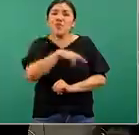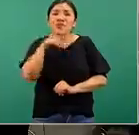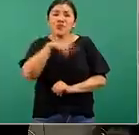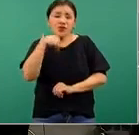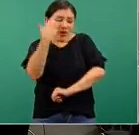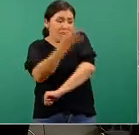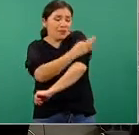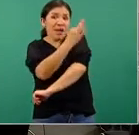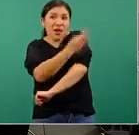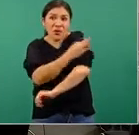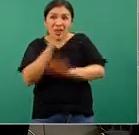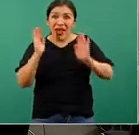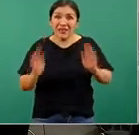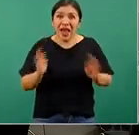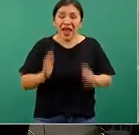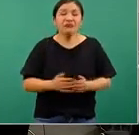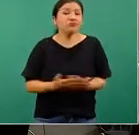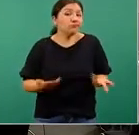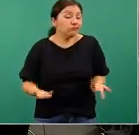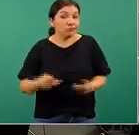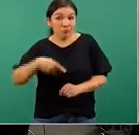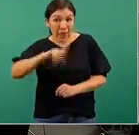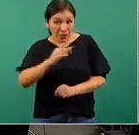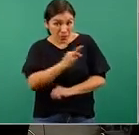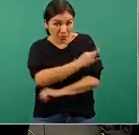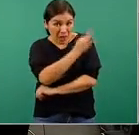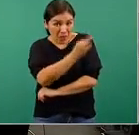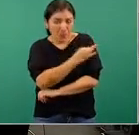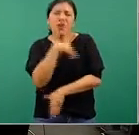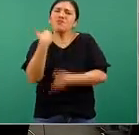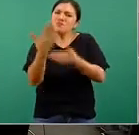vacuna, pero la vacuna